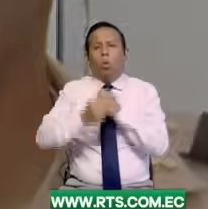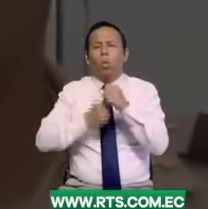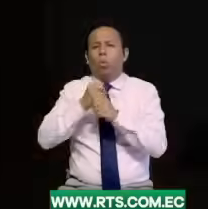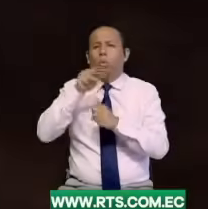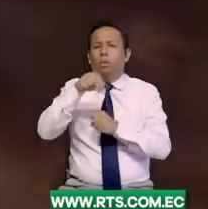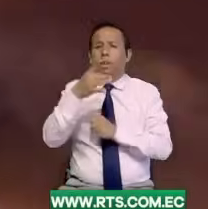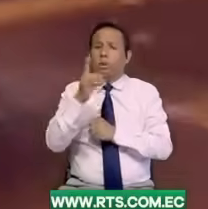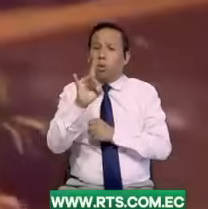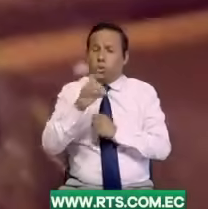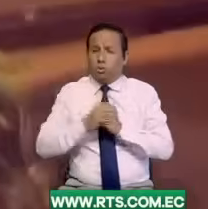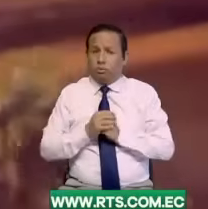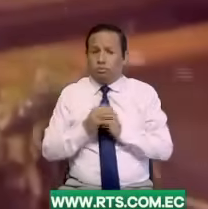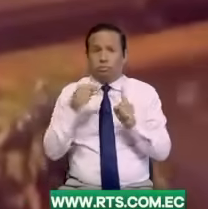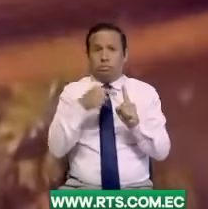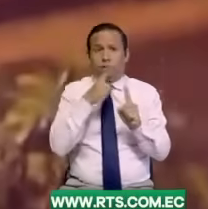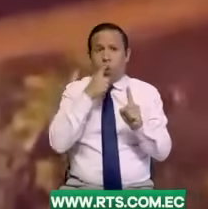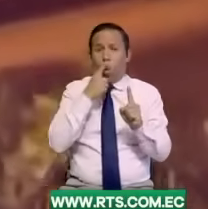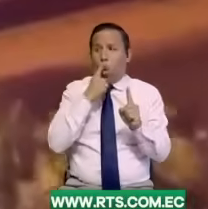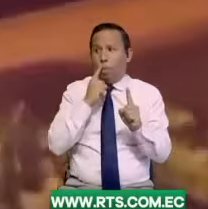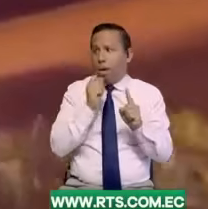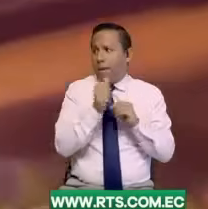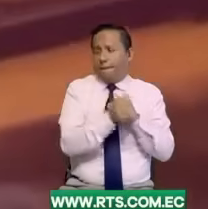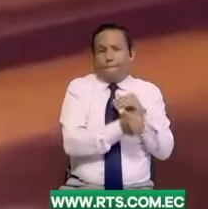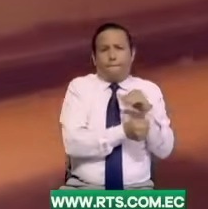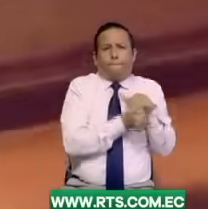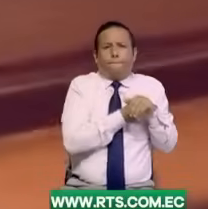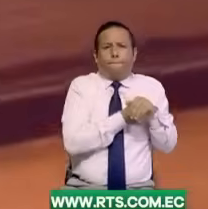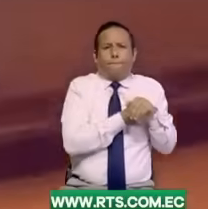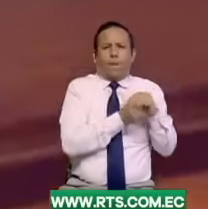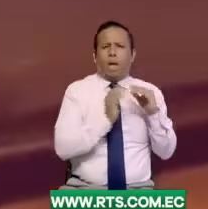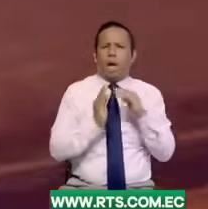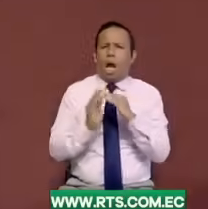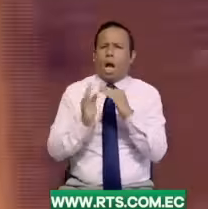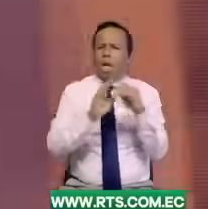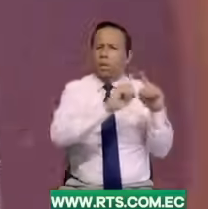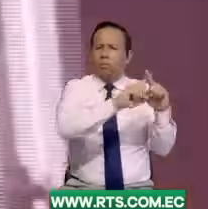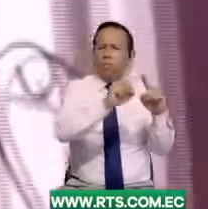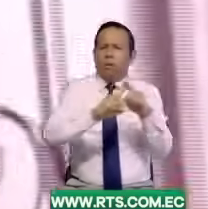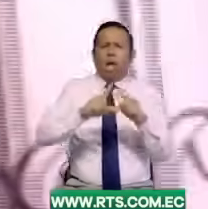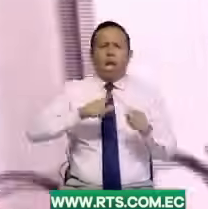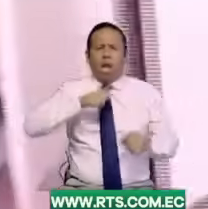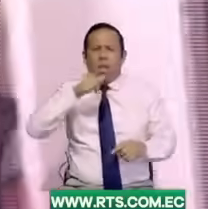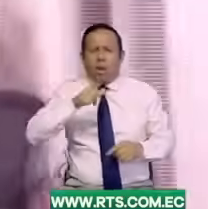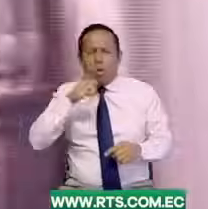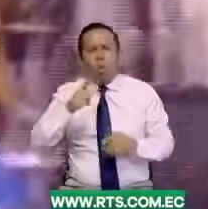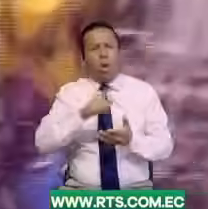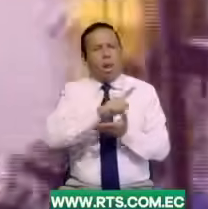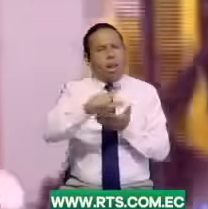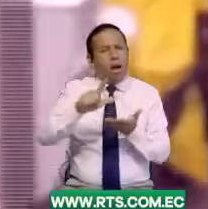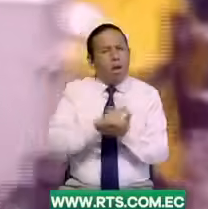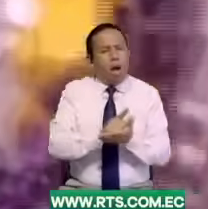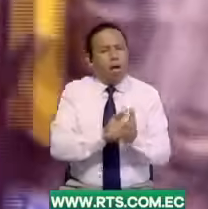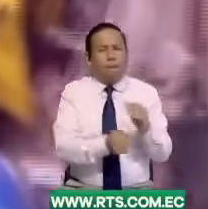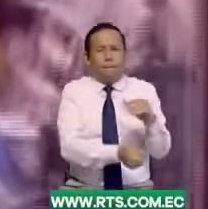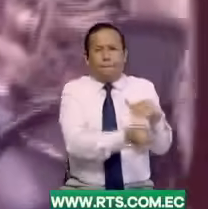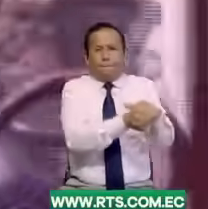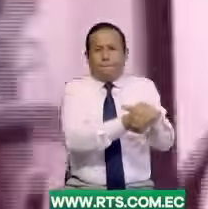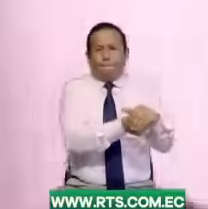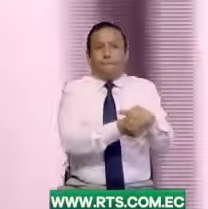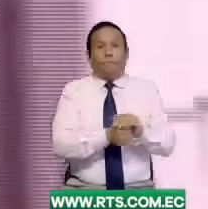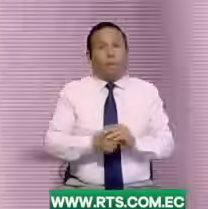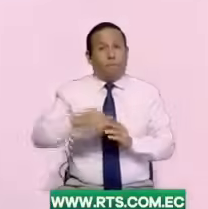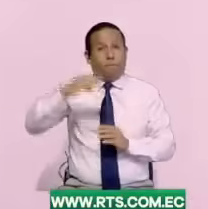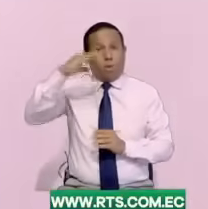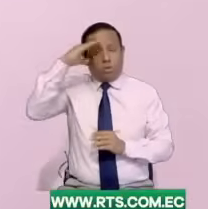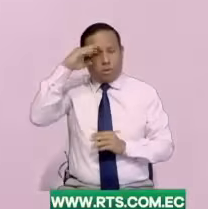2018. Estuvo oculto del ojo de las autoridades en varios inmuebles de las ciudades de La Tacunga y Lago Agrio. Los uniformados lo tenían en la mira y evidenciaron